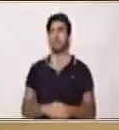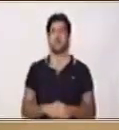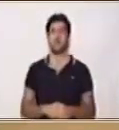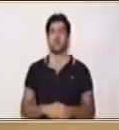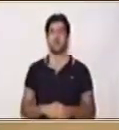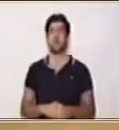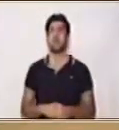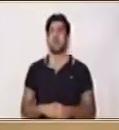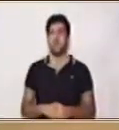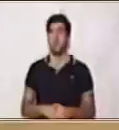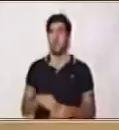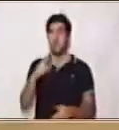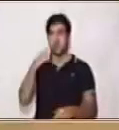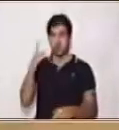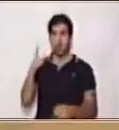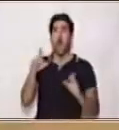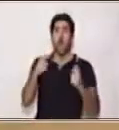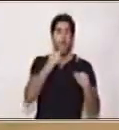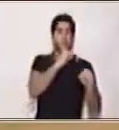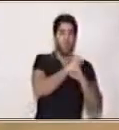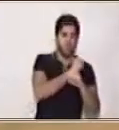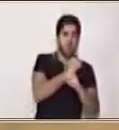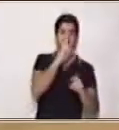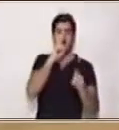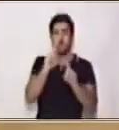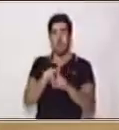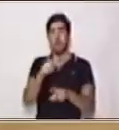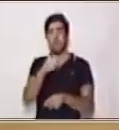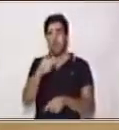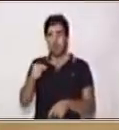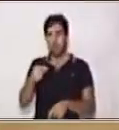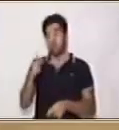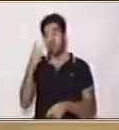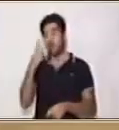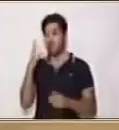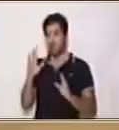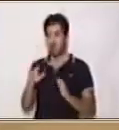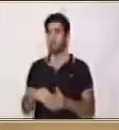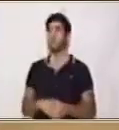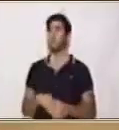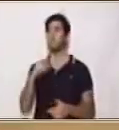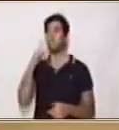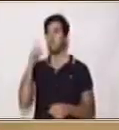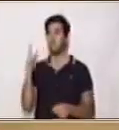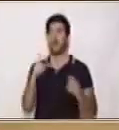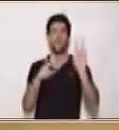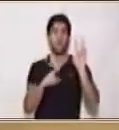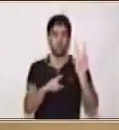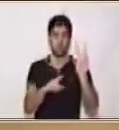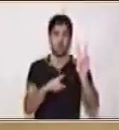y vamos a restar para encontrar el volumen de la jardinera. El volumen mayor,